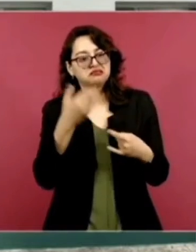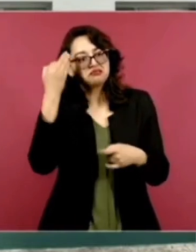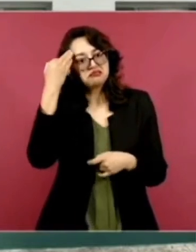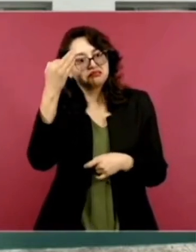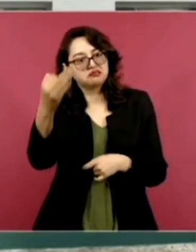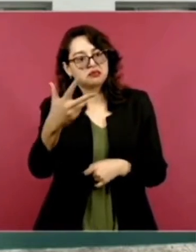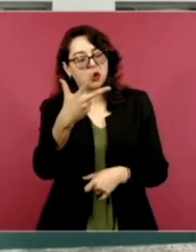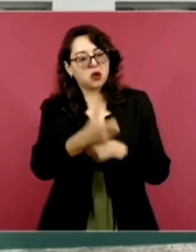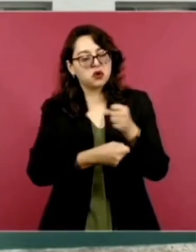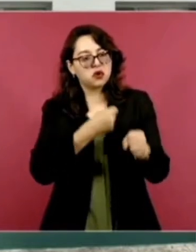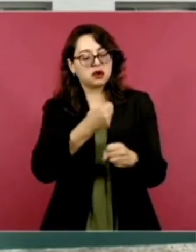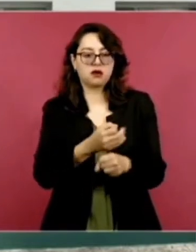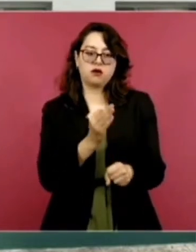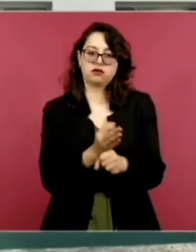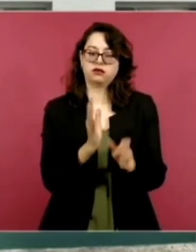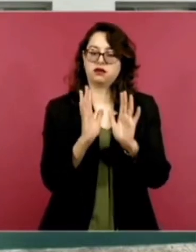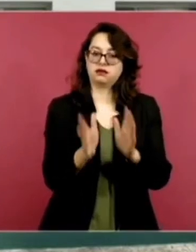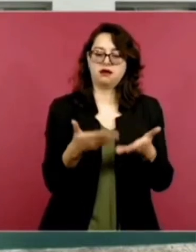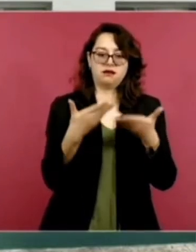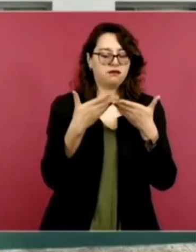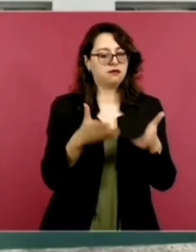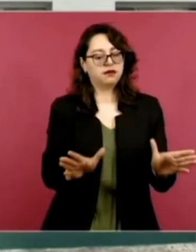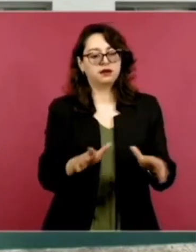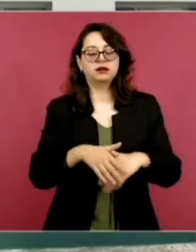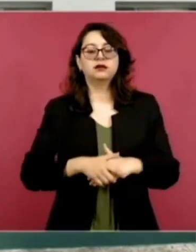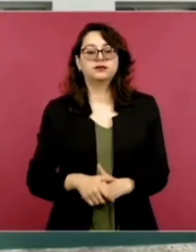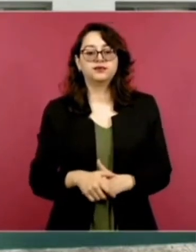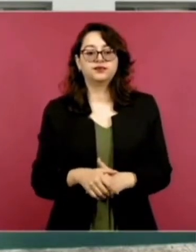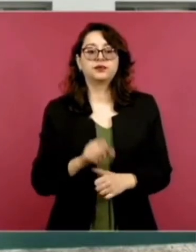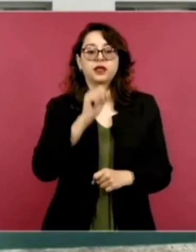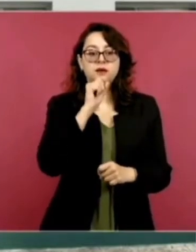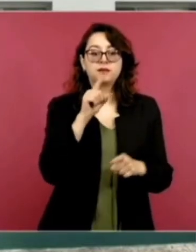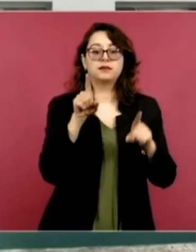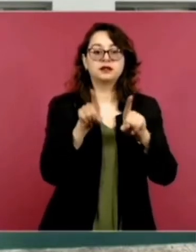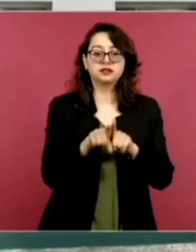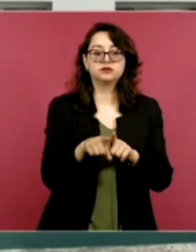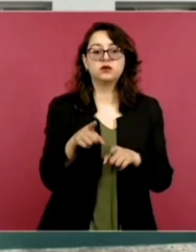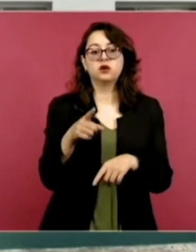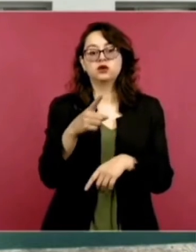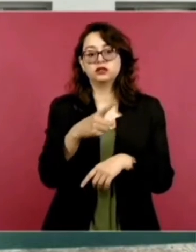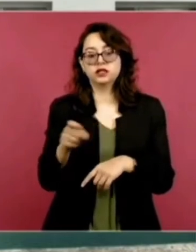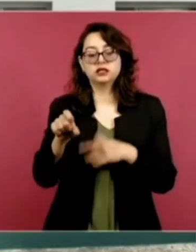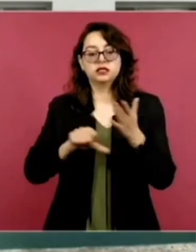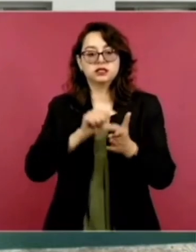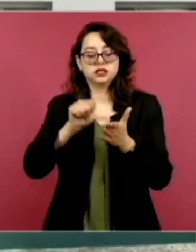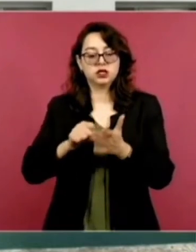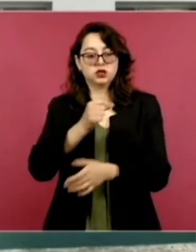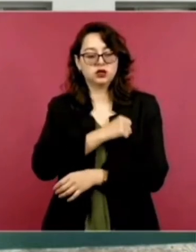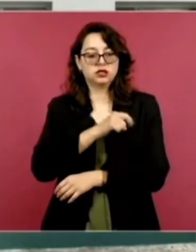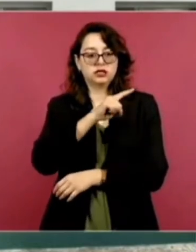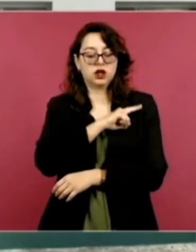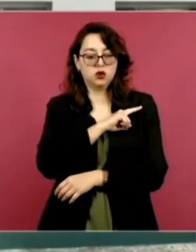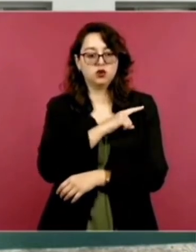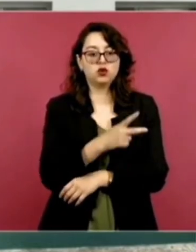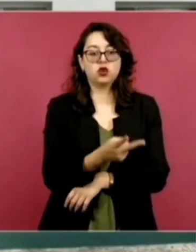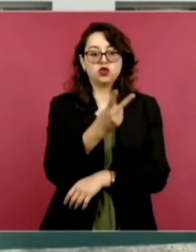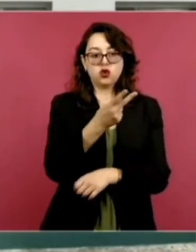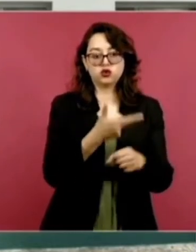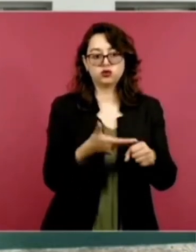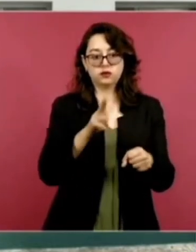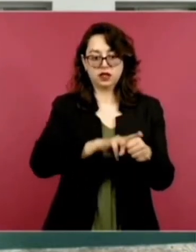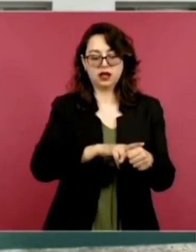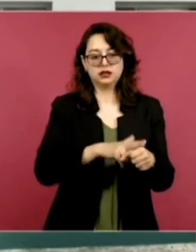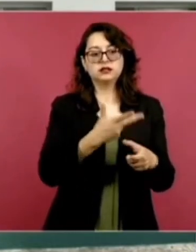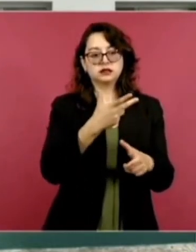de los 722 centros de salud y se han adquirido equipo médico para 2 de estos 21 hospitales y también una